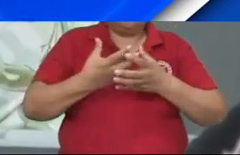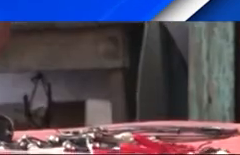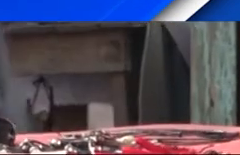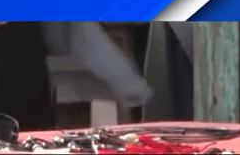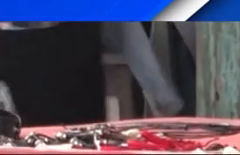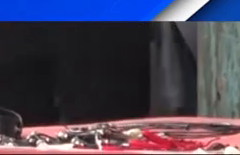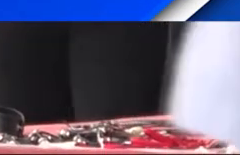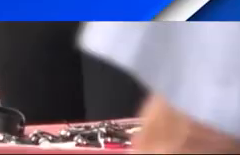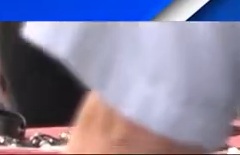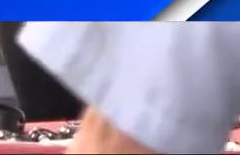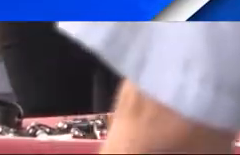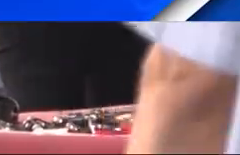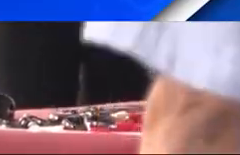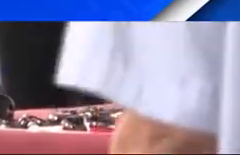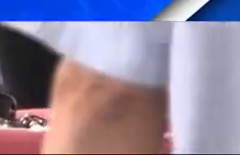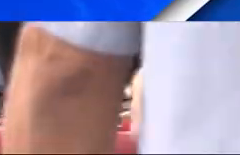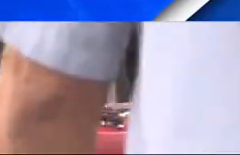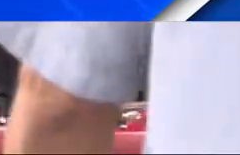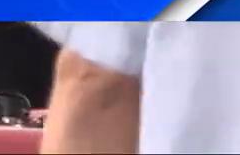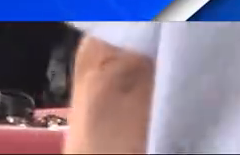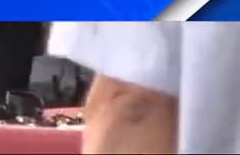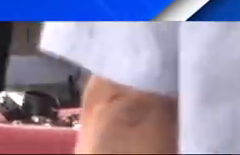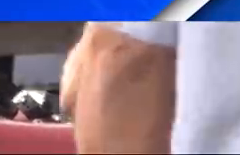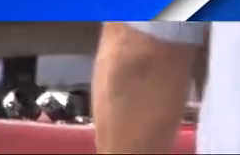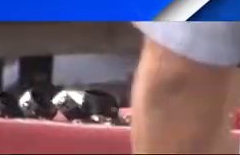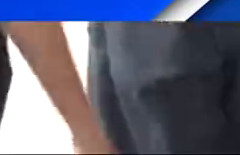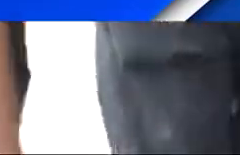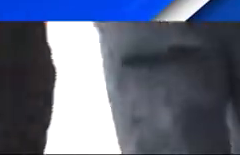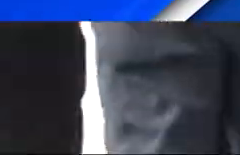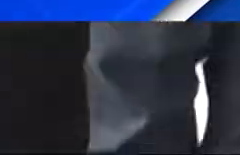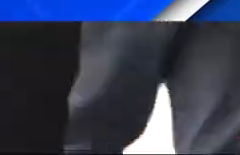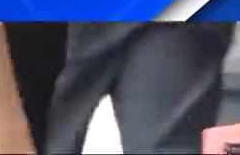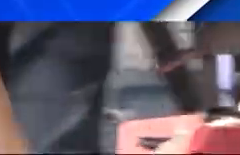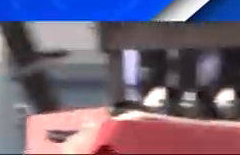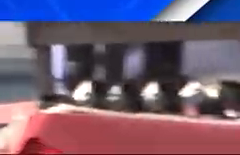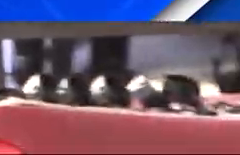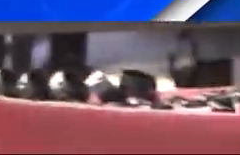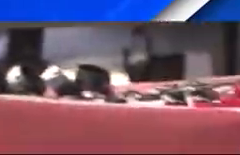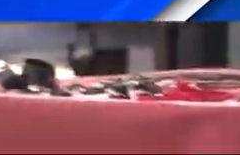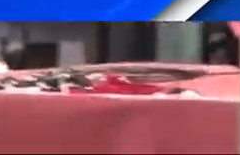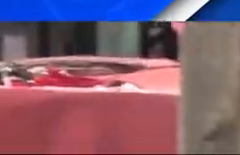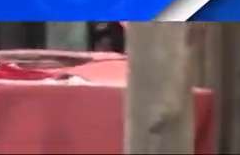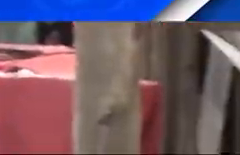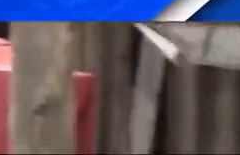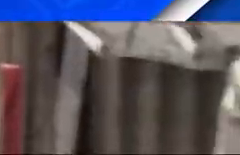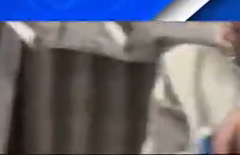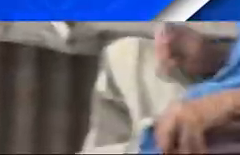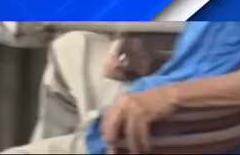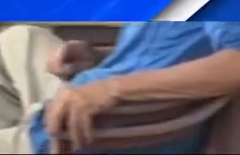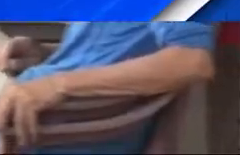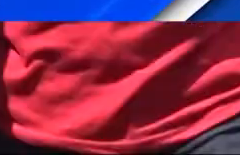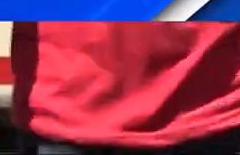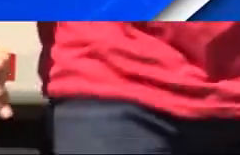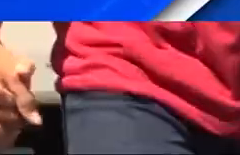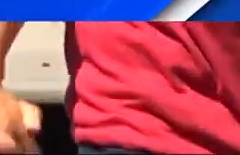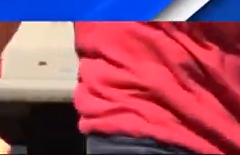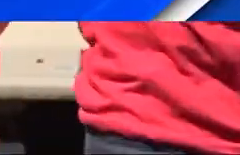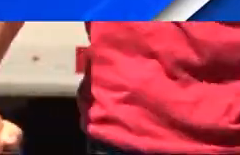el bienestar de cada uno de sus integrantes, emprendiendo,